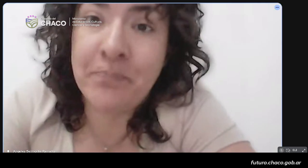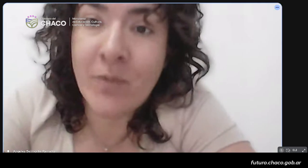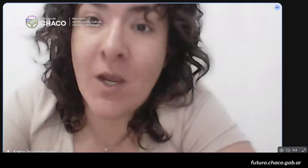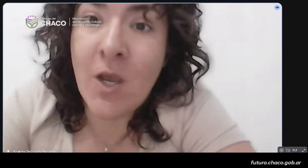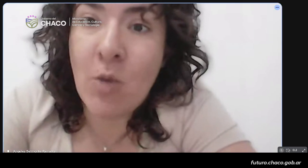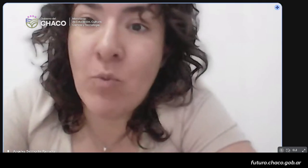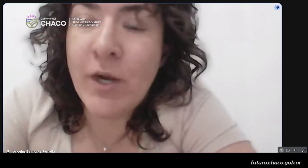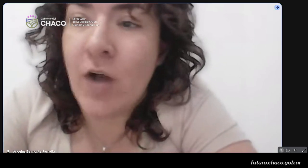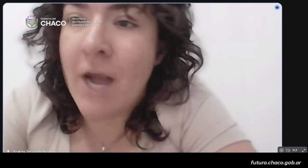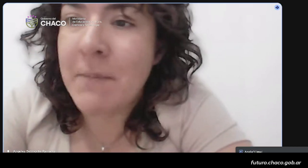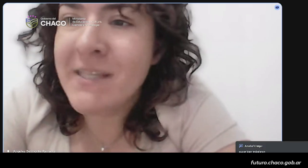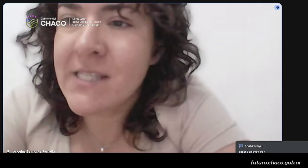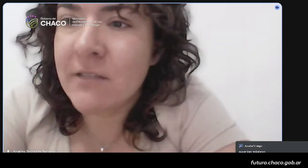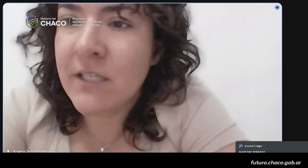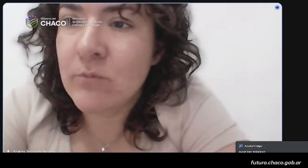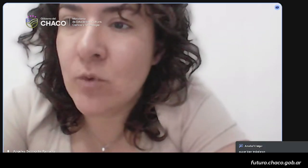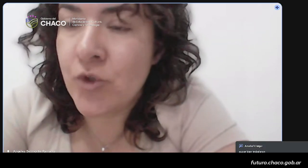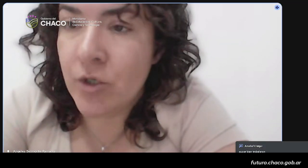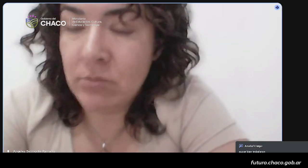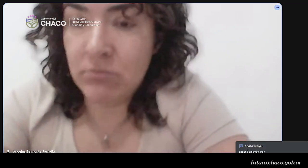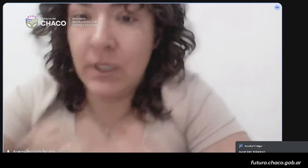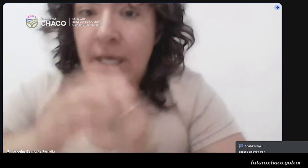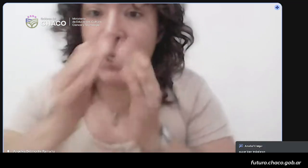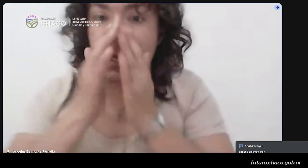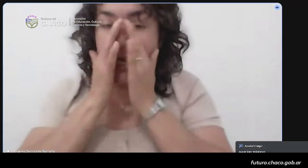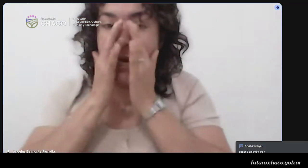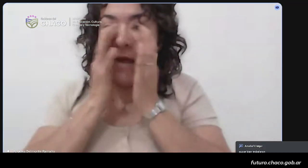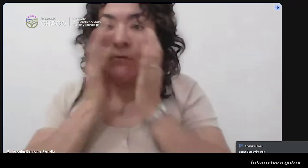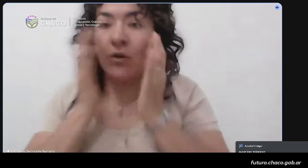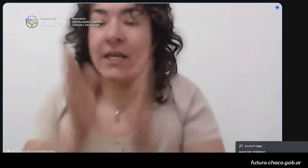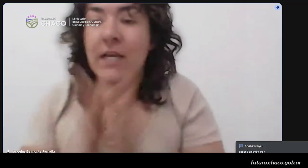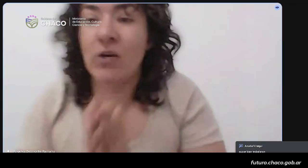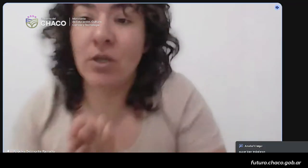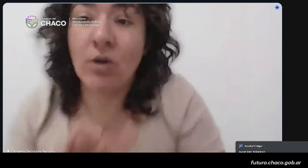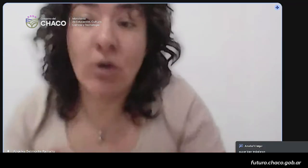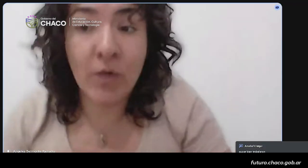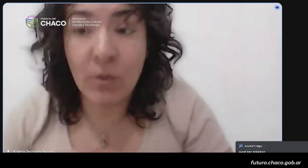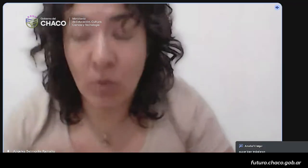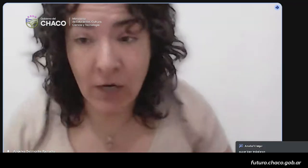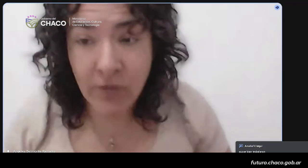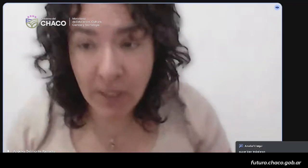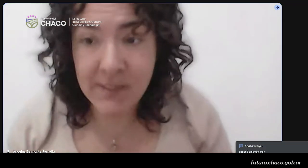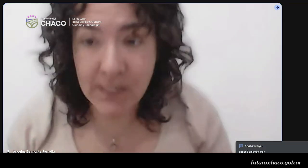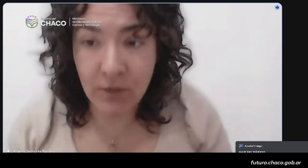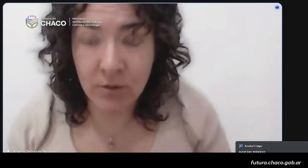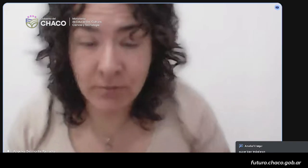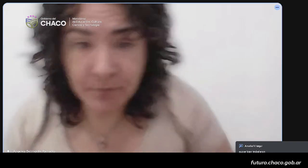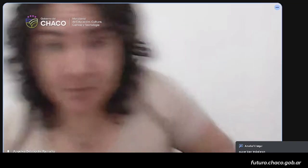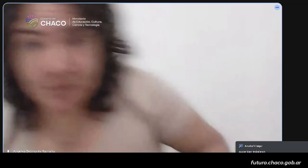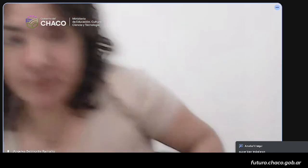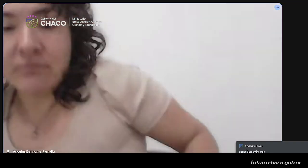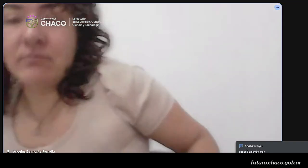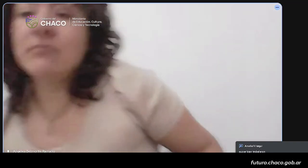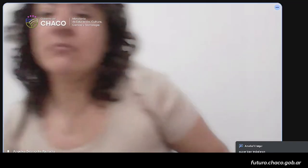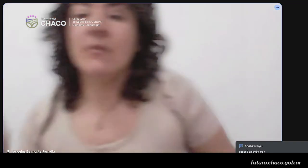familia. Bueno, a mí me servía mucho el árbol genealógico como dibujarlo en el